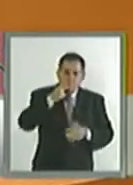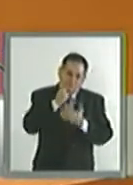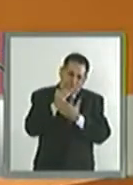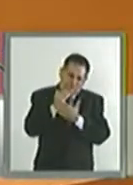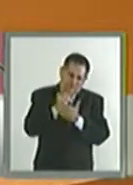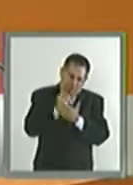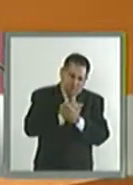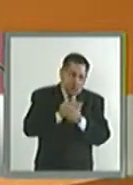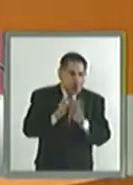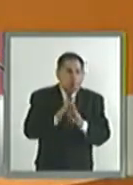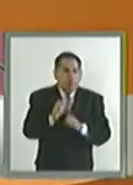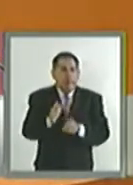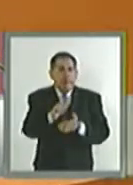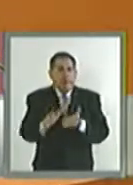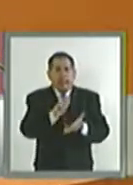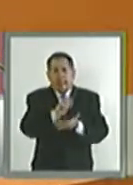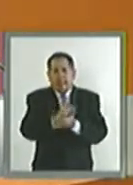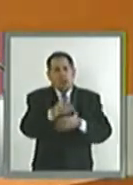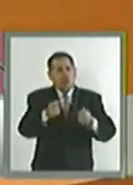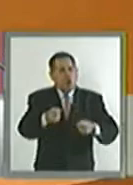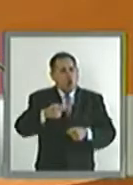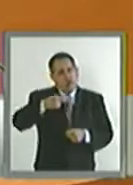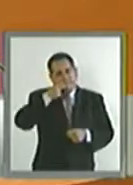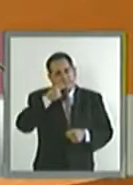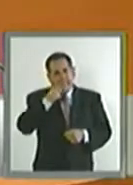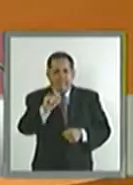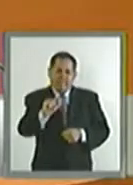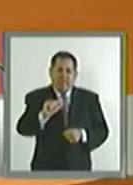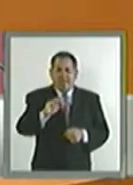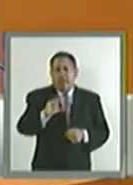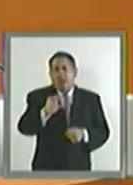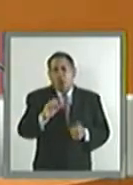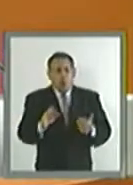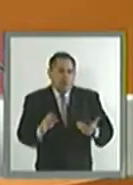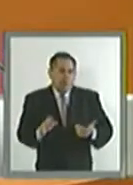la expedición de la Ley General del Control de Tabaco.